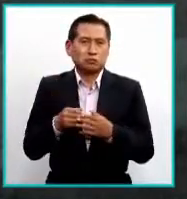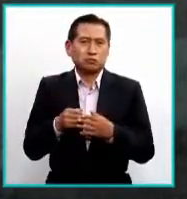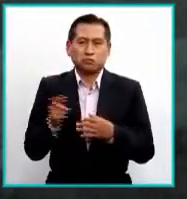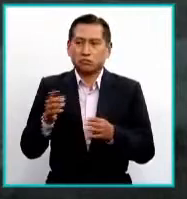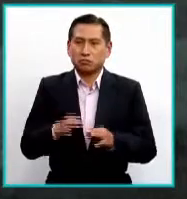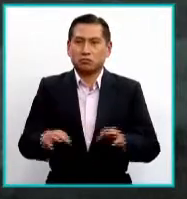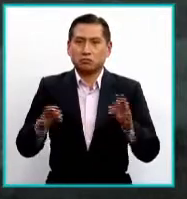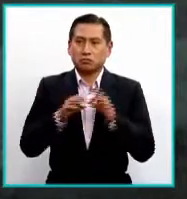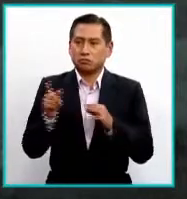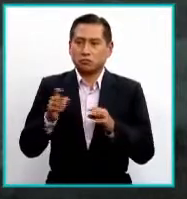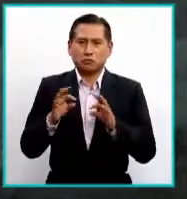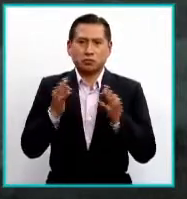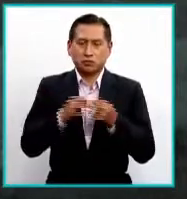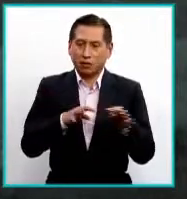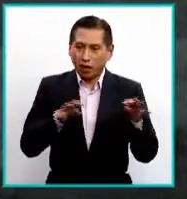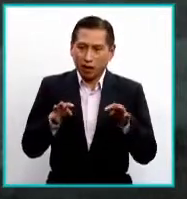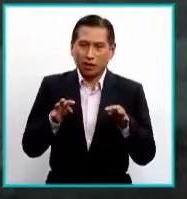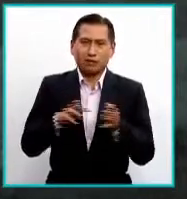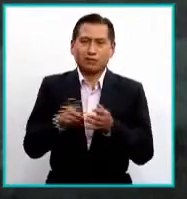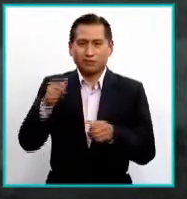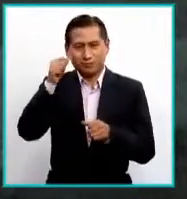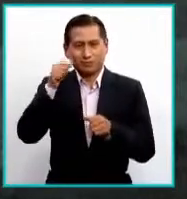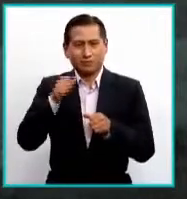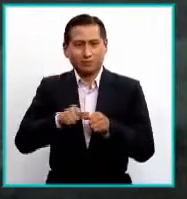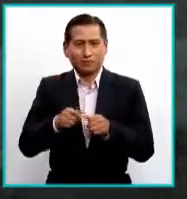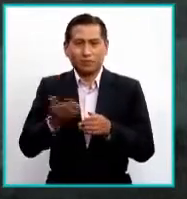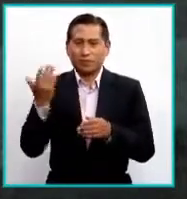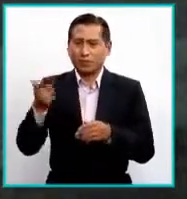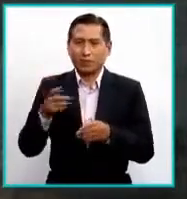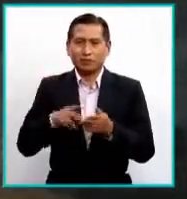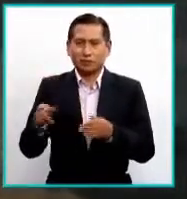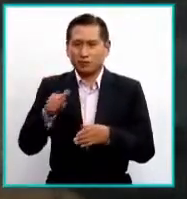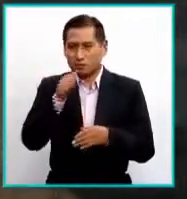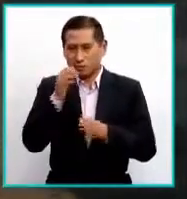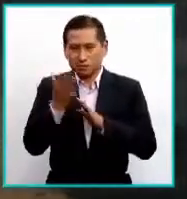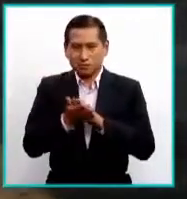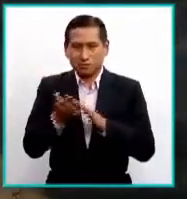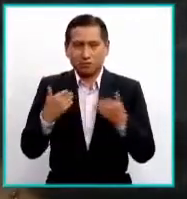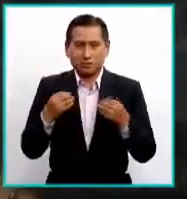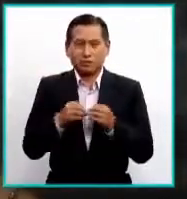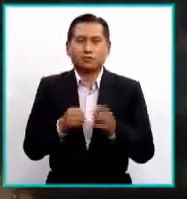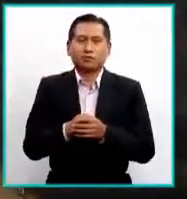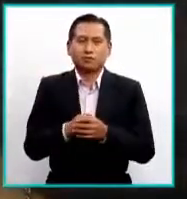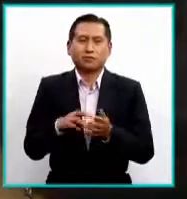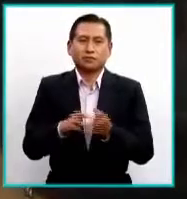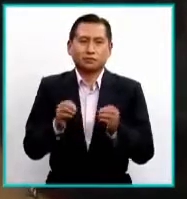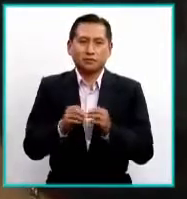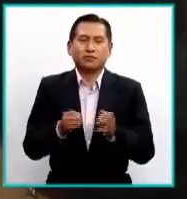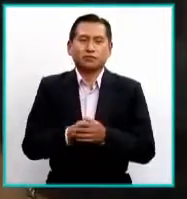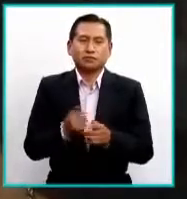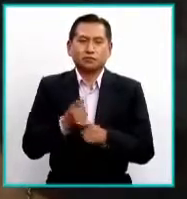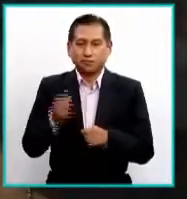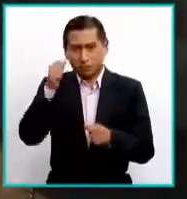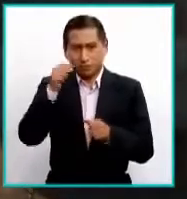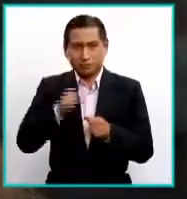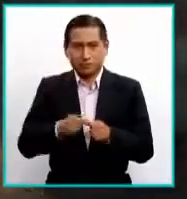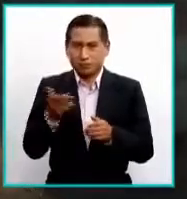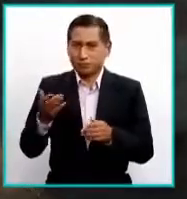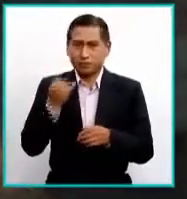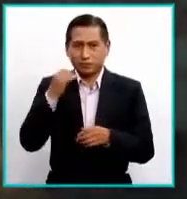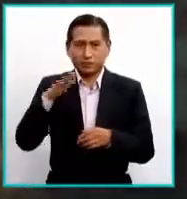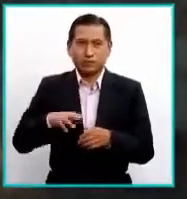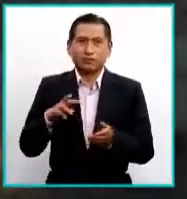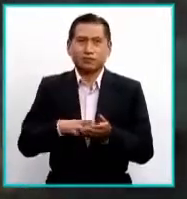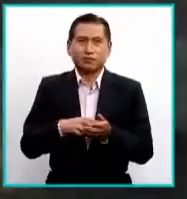Su obra importante para la familia, para recordar cuando hablamos de maldades y de picardías. Y además, evidentemente, de recordar a Carla desde